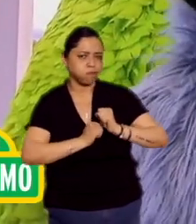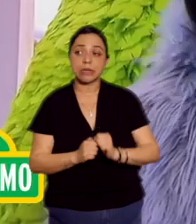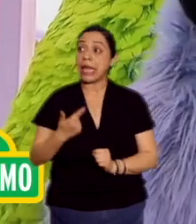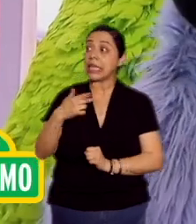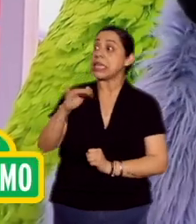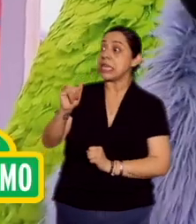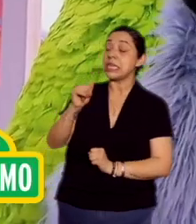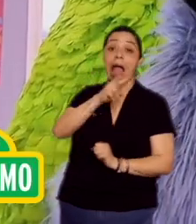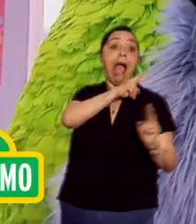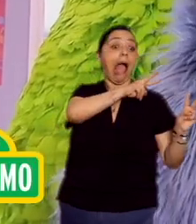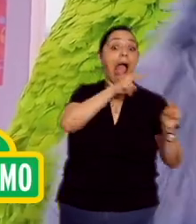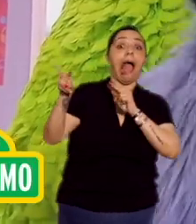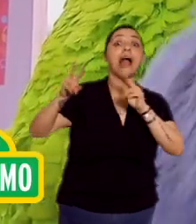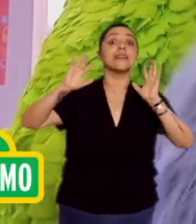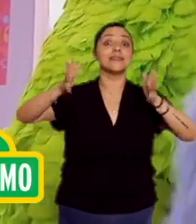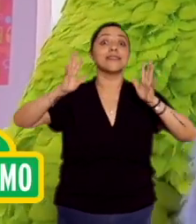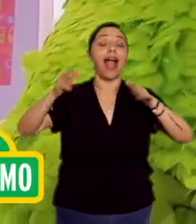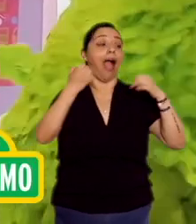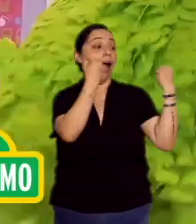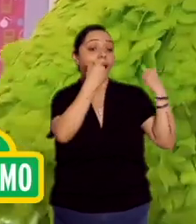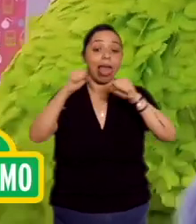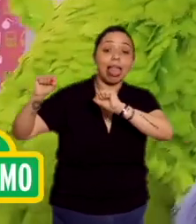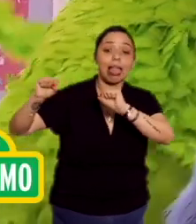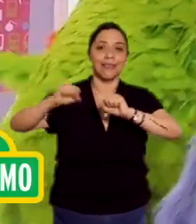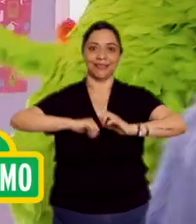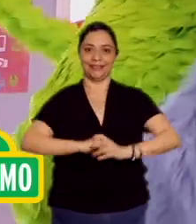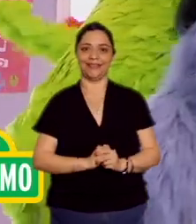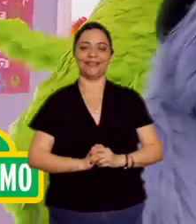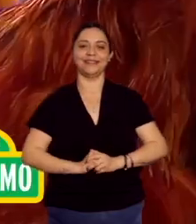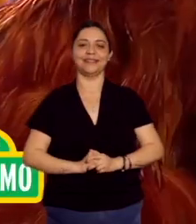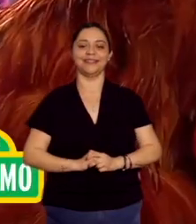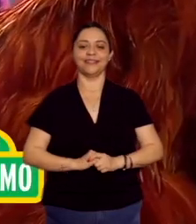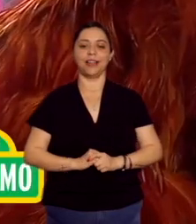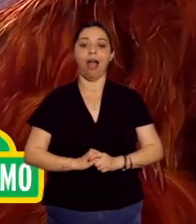Gina dice que ya podemos voltear. A ver, a ver, a ver.